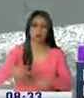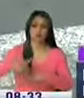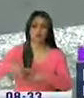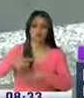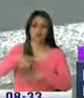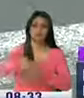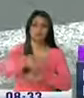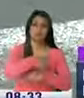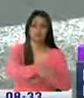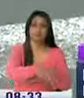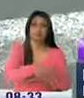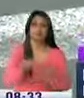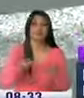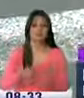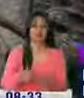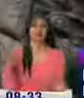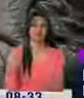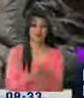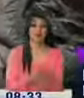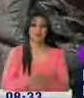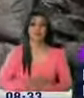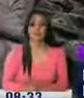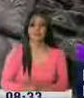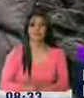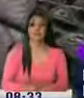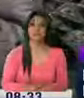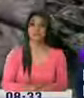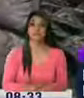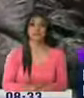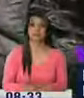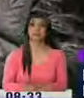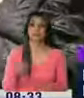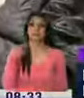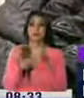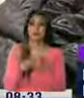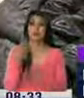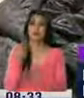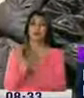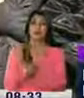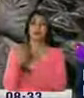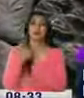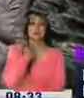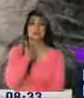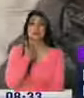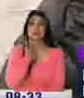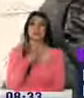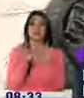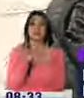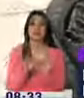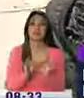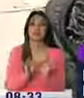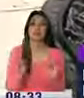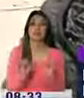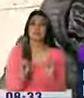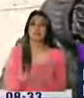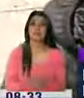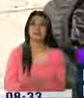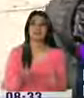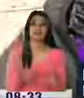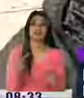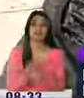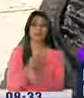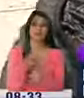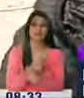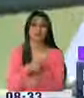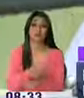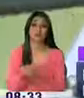Los accidentes no se han hecho esperar. Lo que pasa es que ahí ese hueco hace fu y no vienen a arreglar. Bueno, también es peligroso para